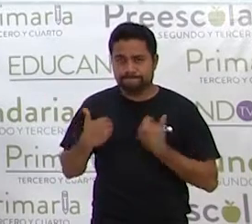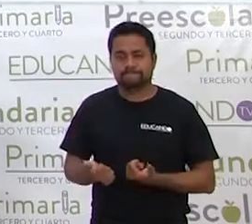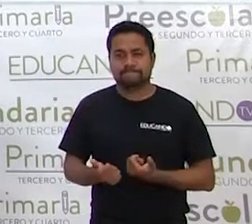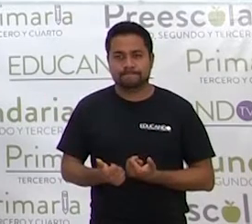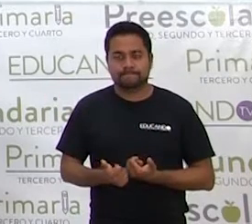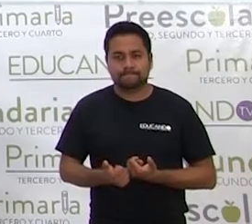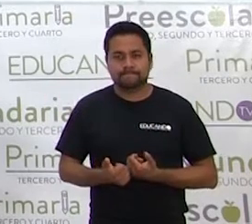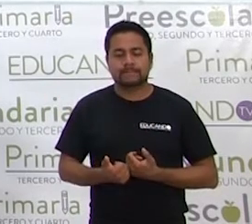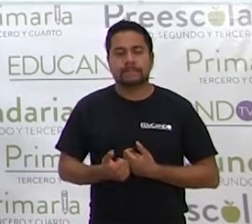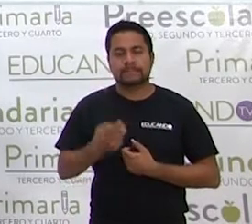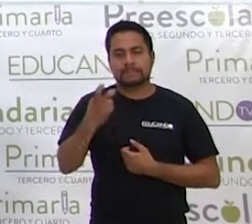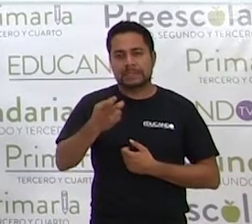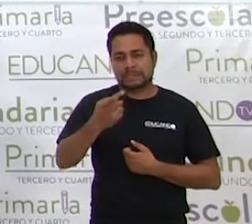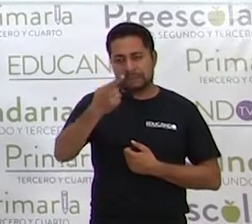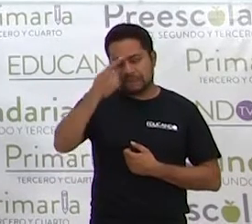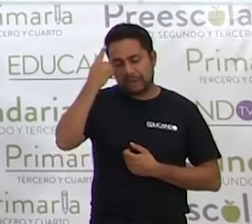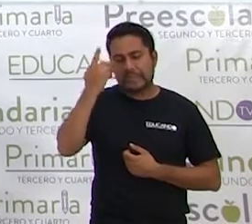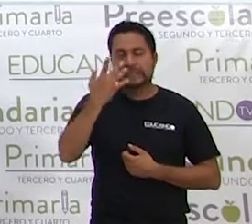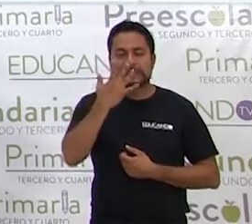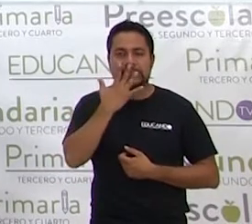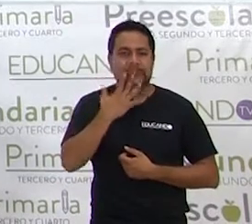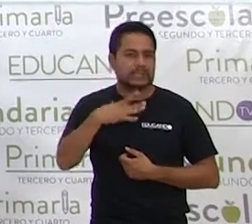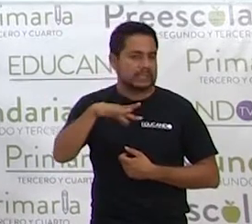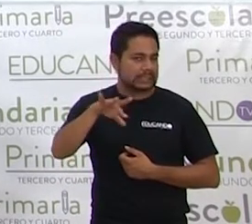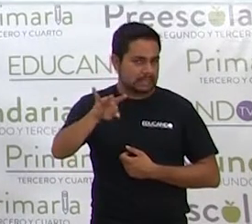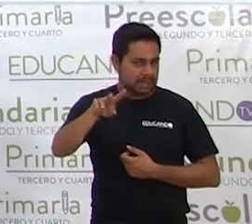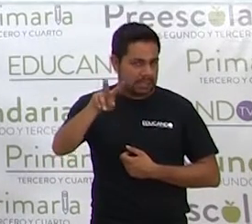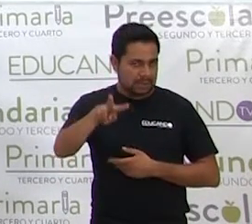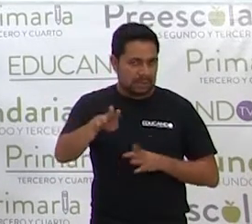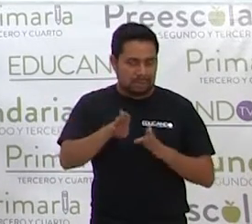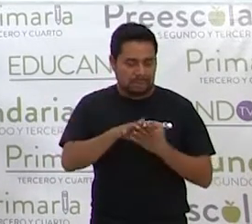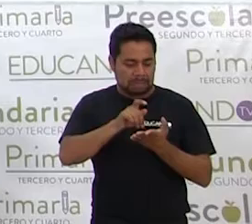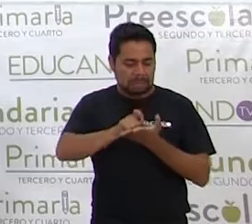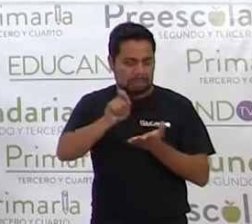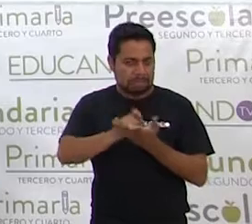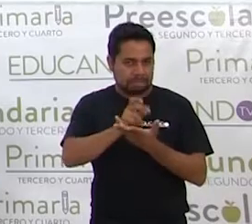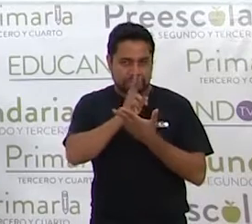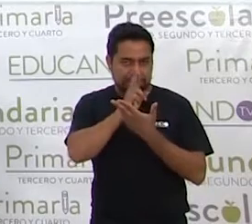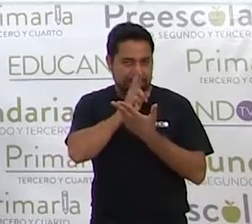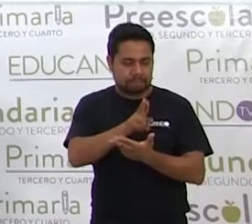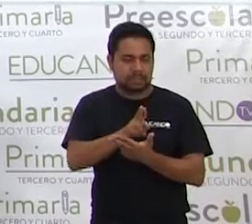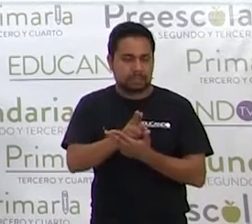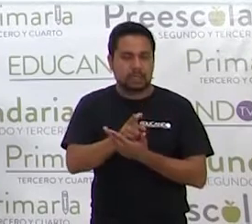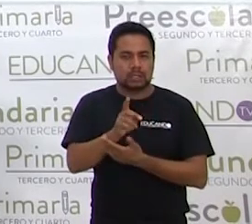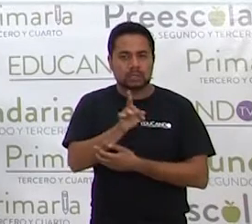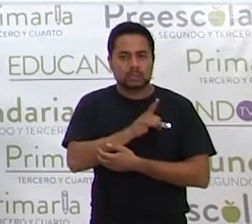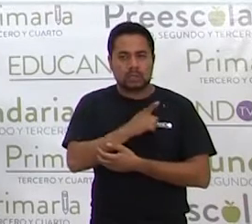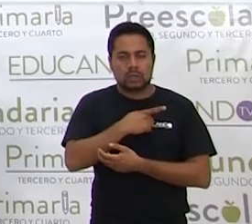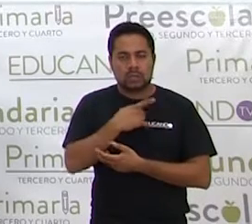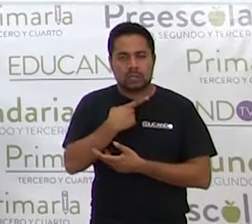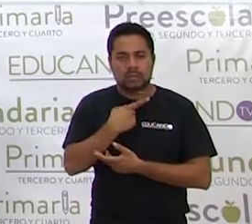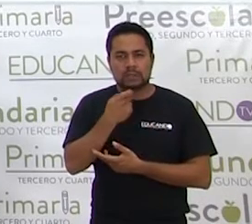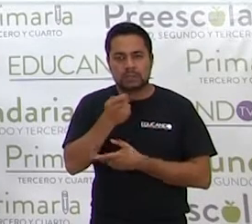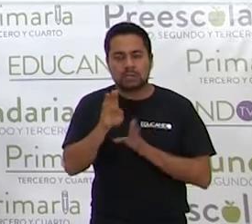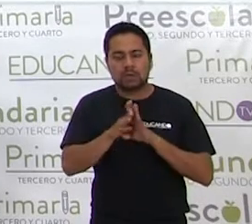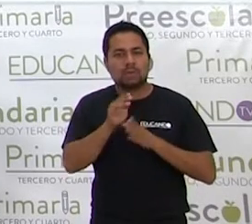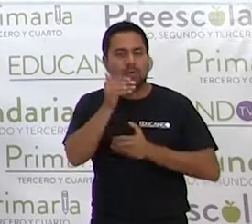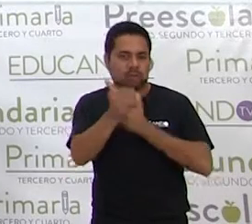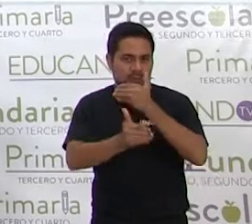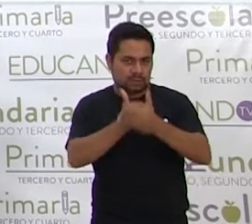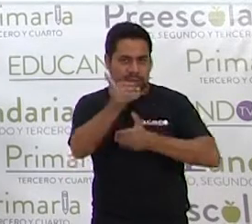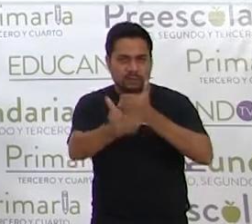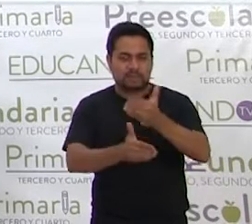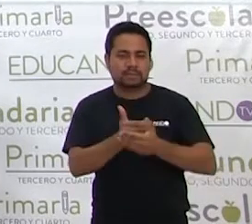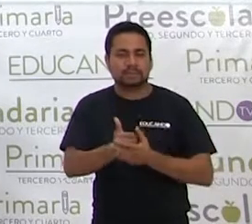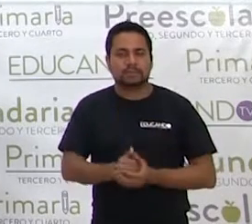esto es sencillo es muy fácil de hacerlo es cuestión de saber el procedimiento